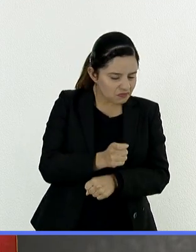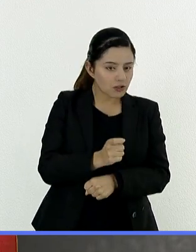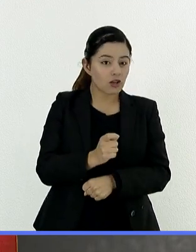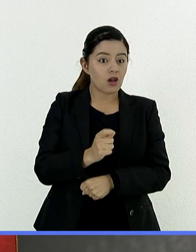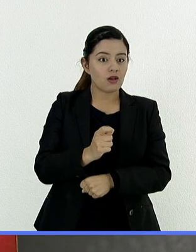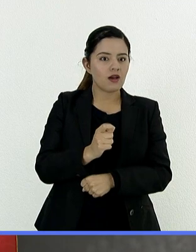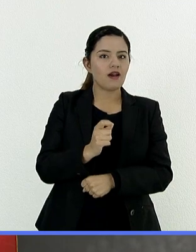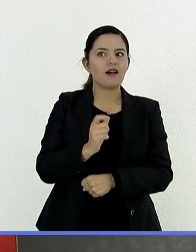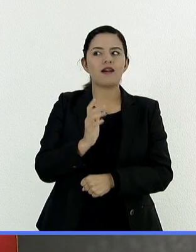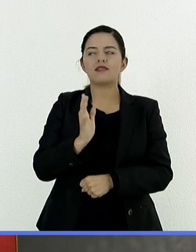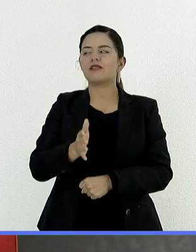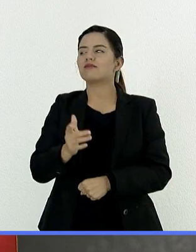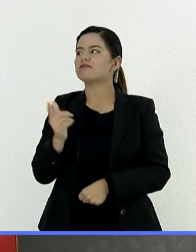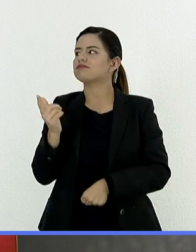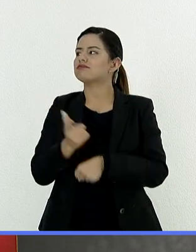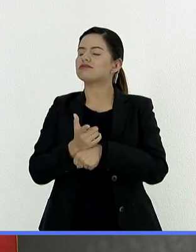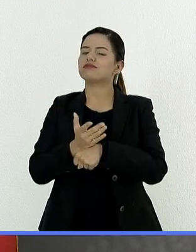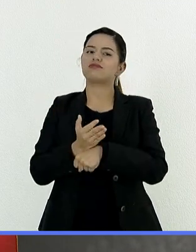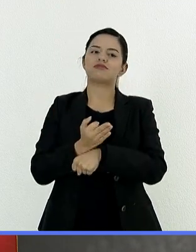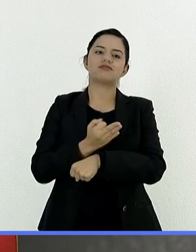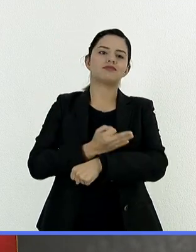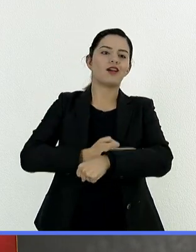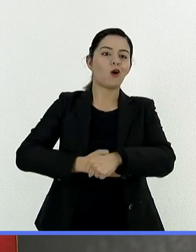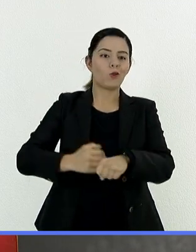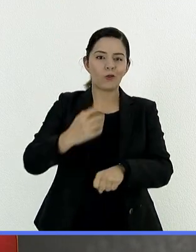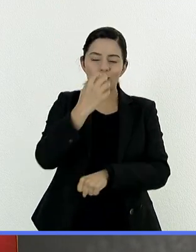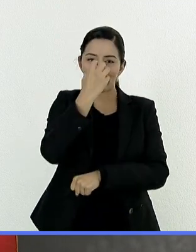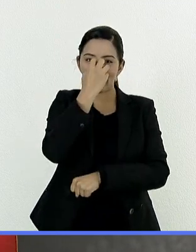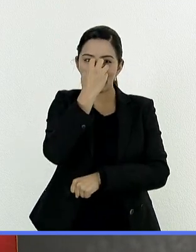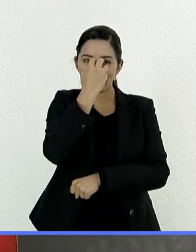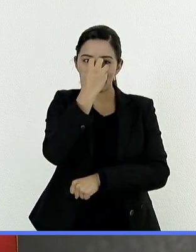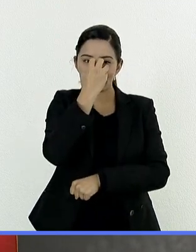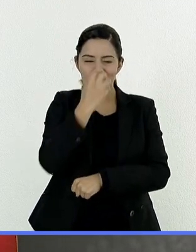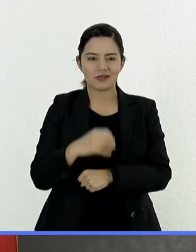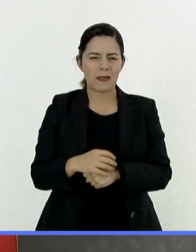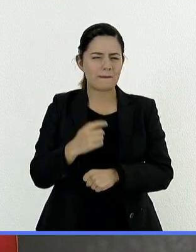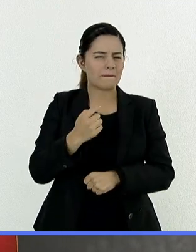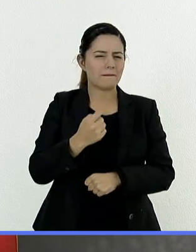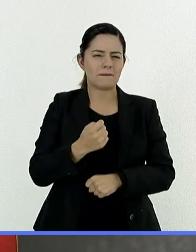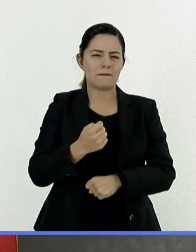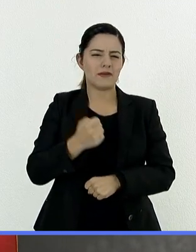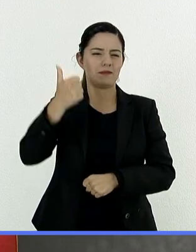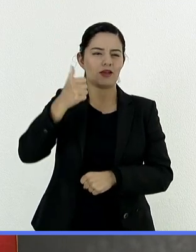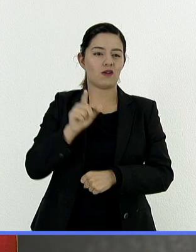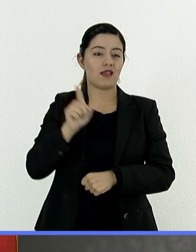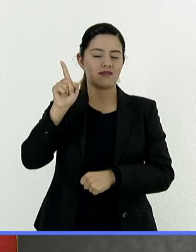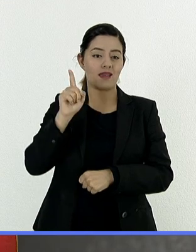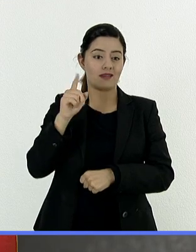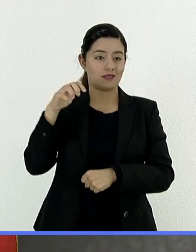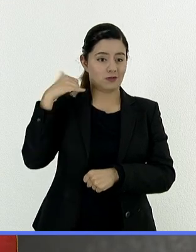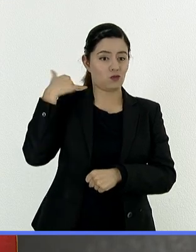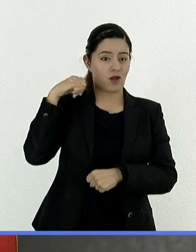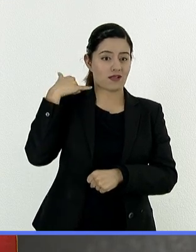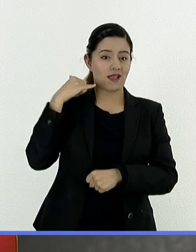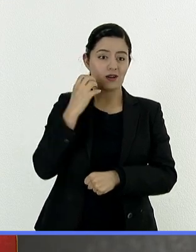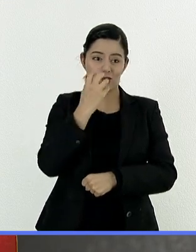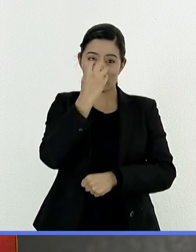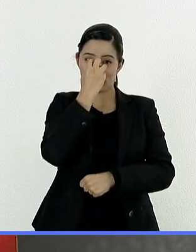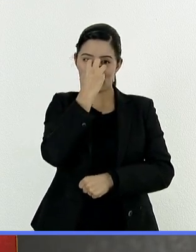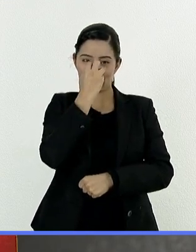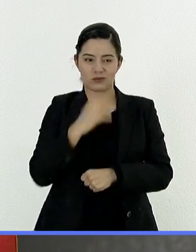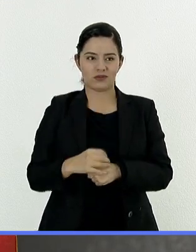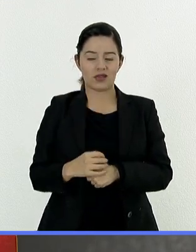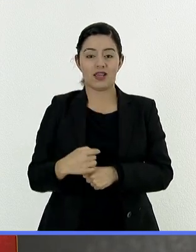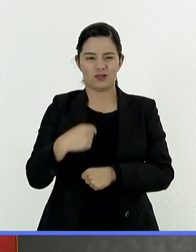reportan osos en Yucatán y incluso mi colega su arqueólogo Chris gotz ese mismo día